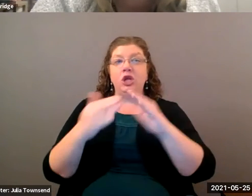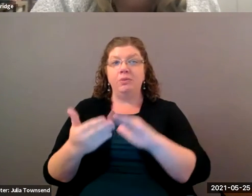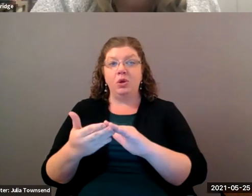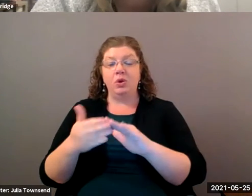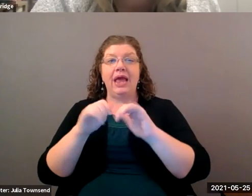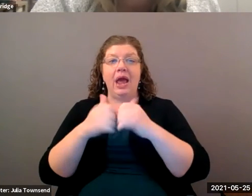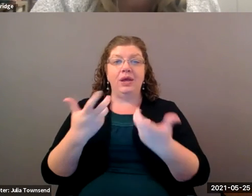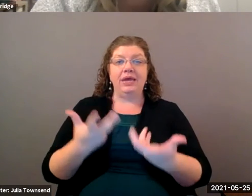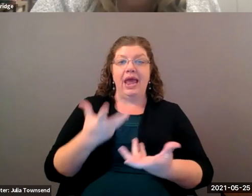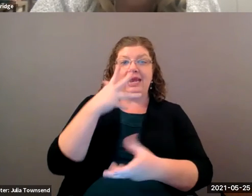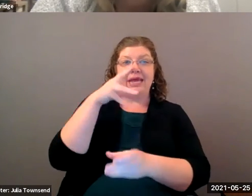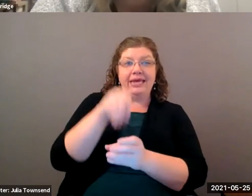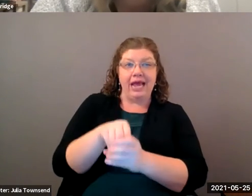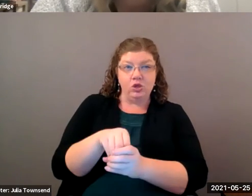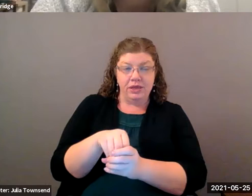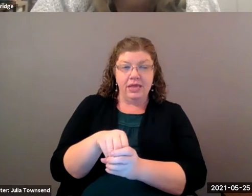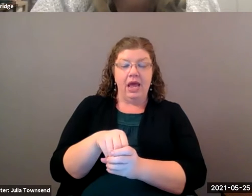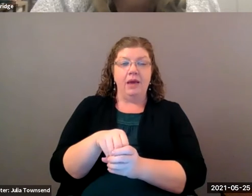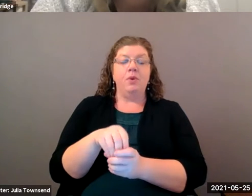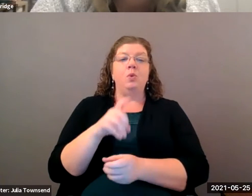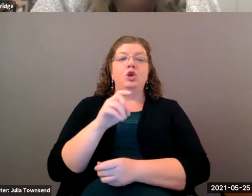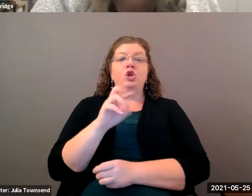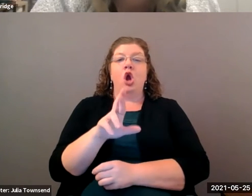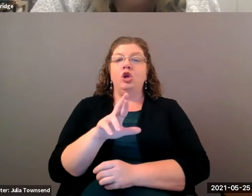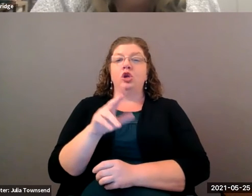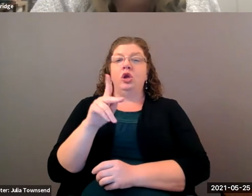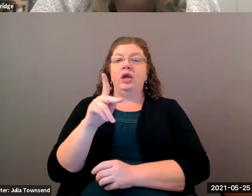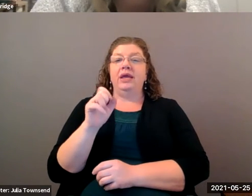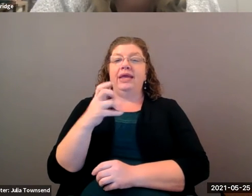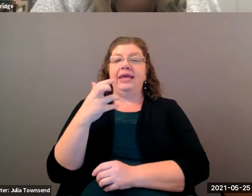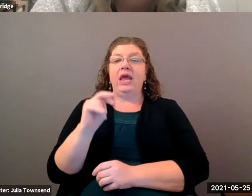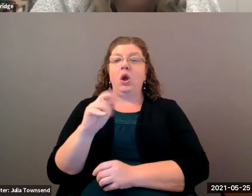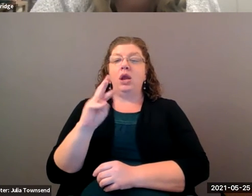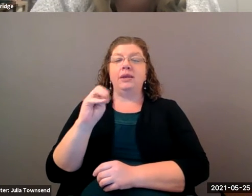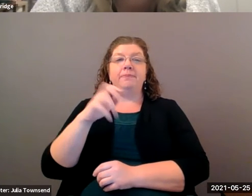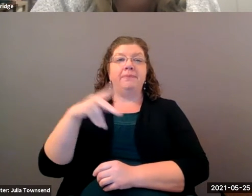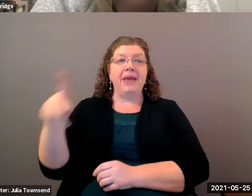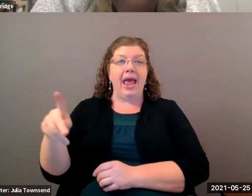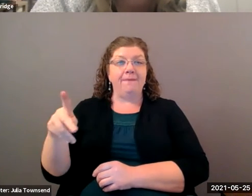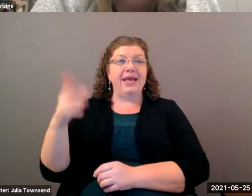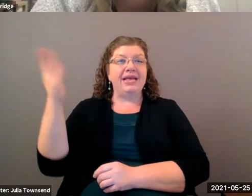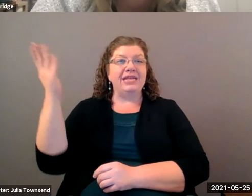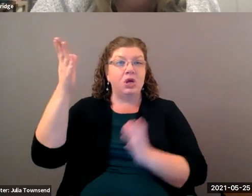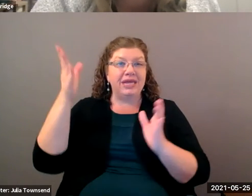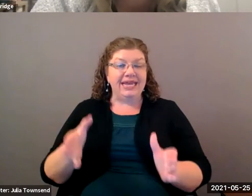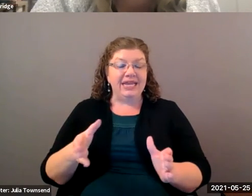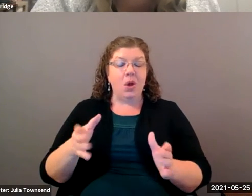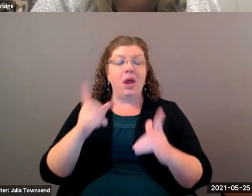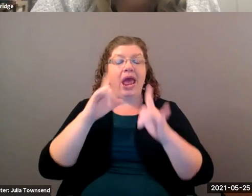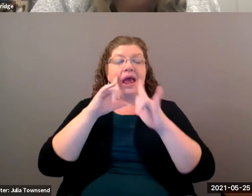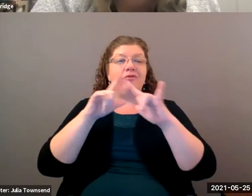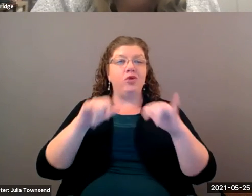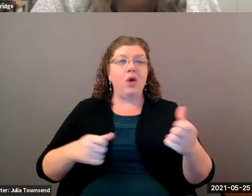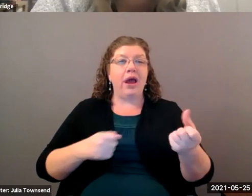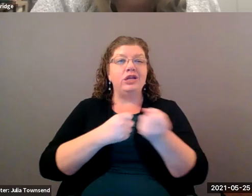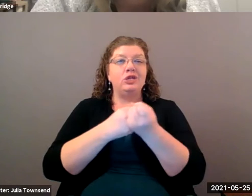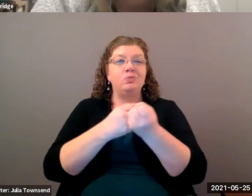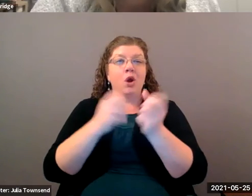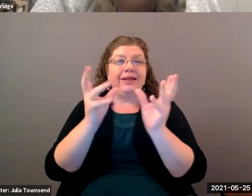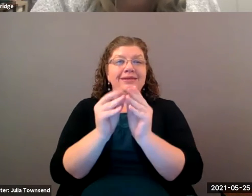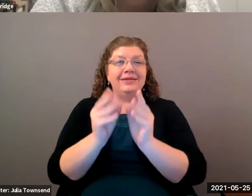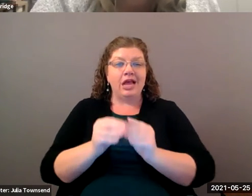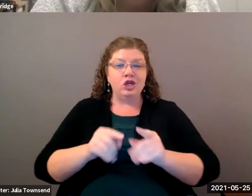estar viendo la participación familiar y la participación comunitaria con la doctora Karen